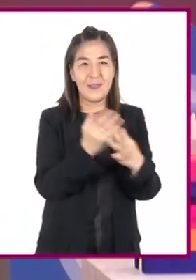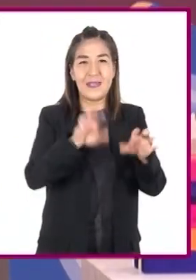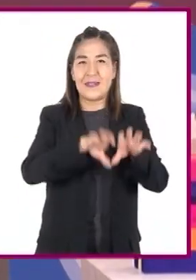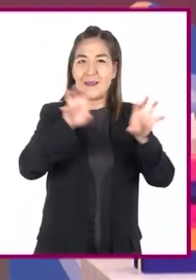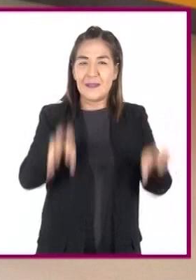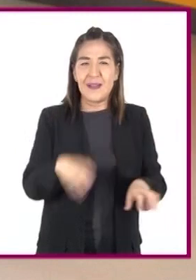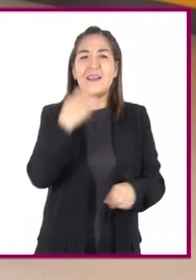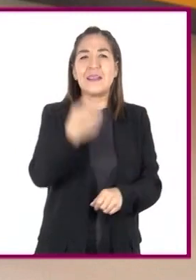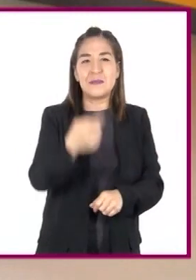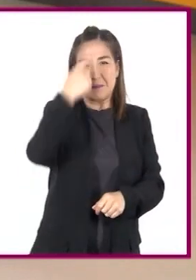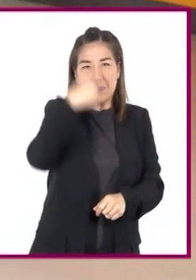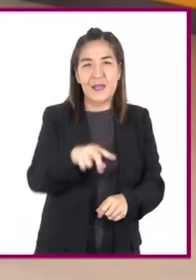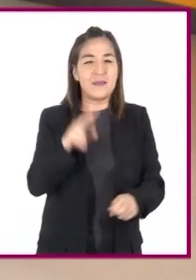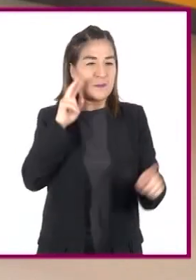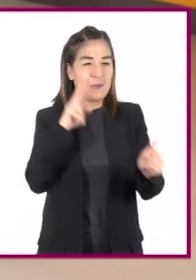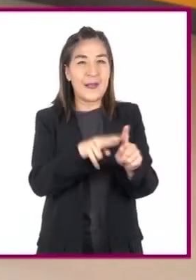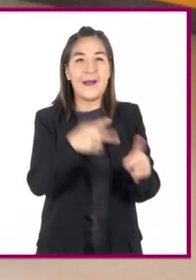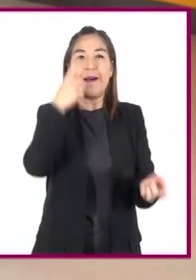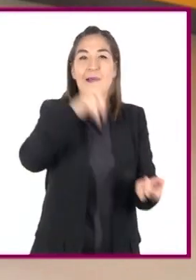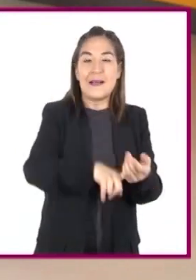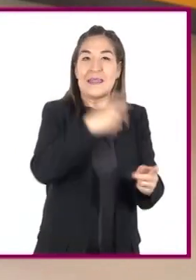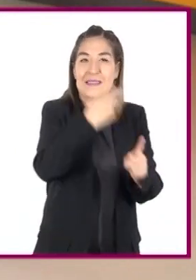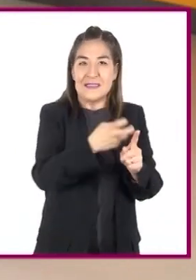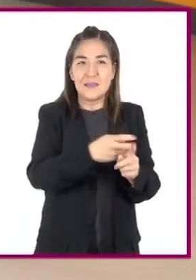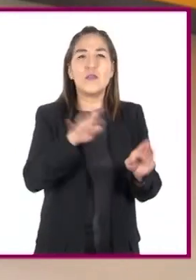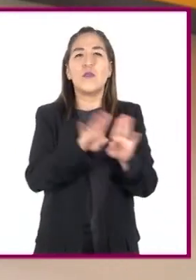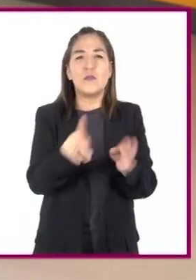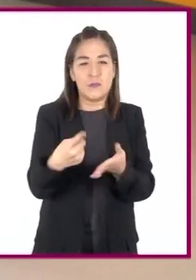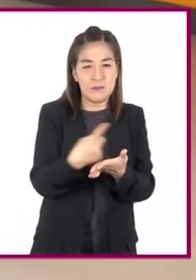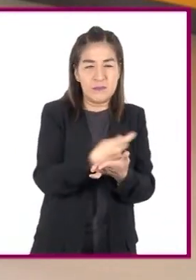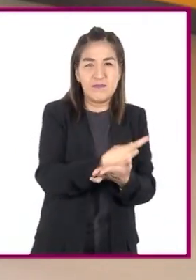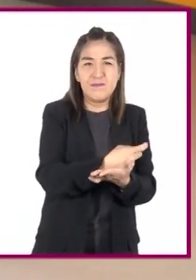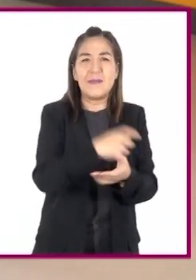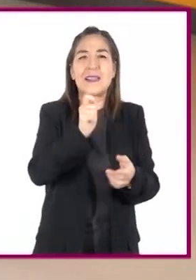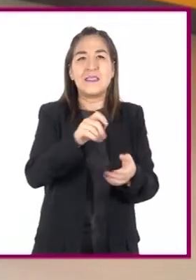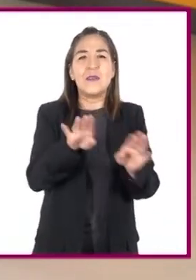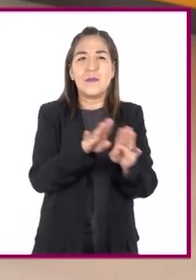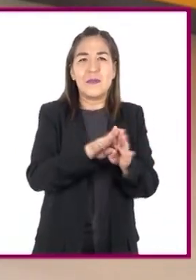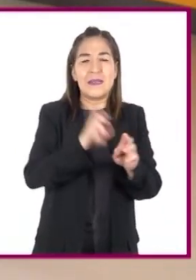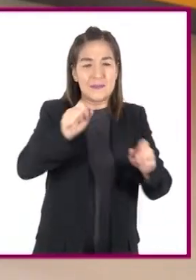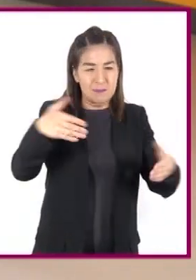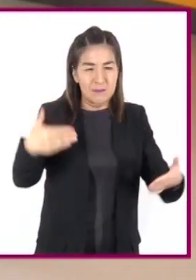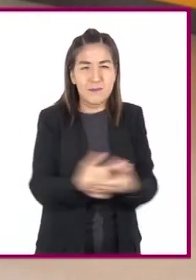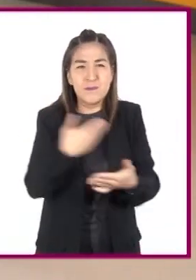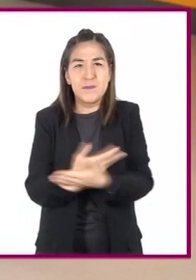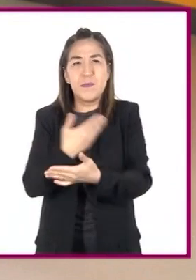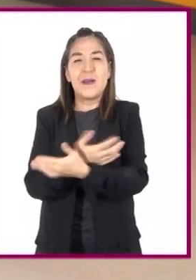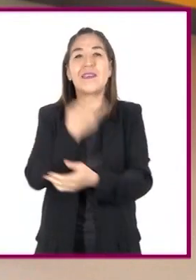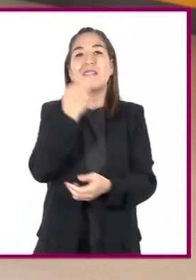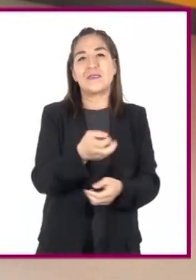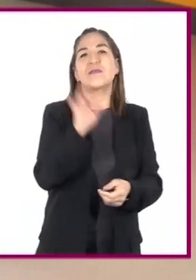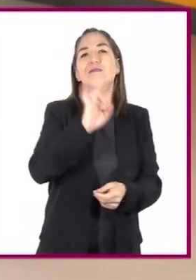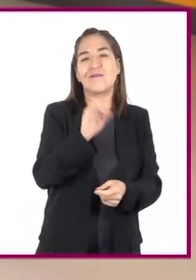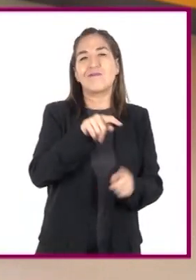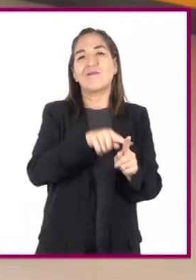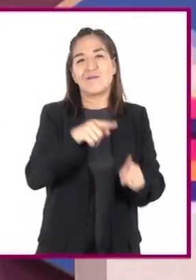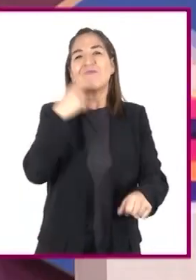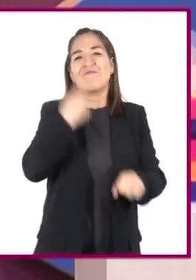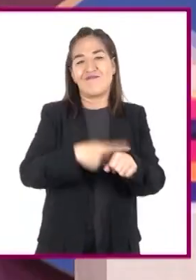puede llegar a alterarse y que esa división tan rápida puede generar problemas muy serios como es el